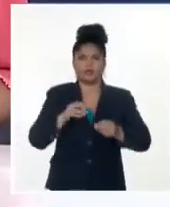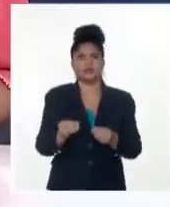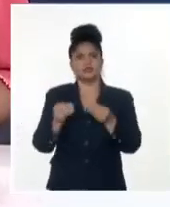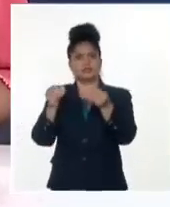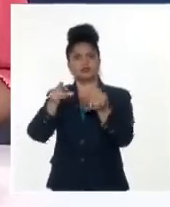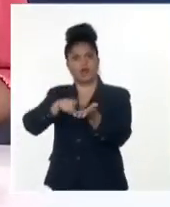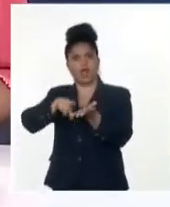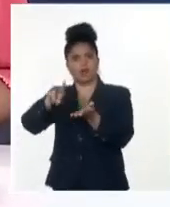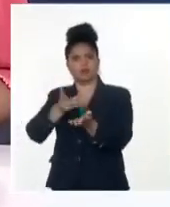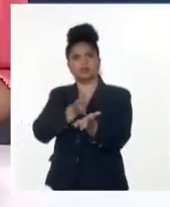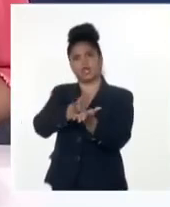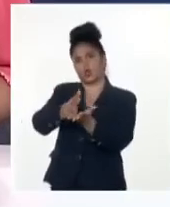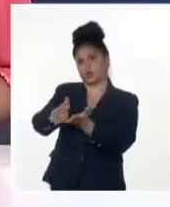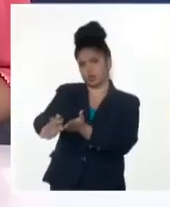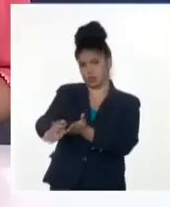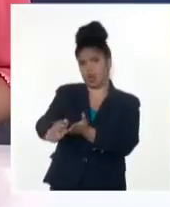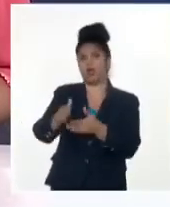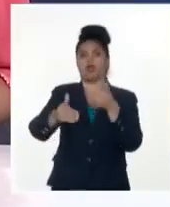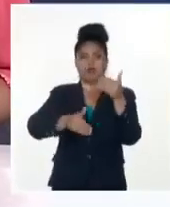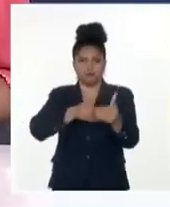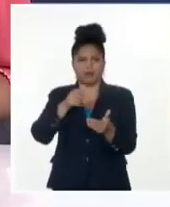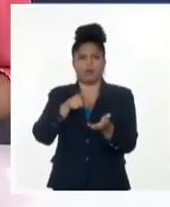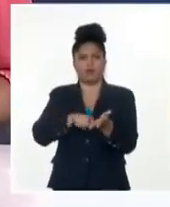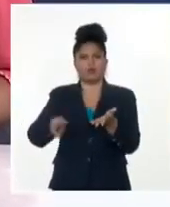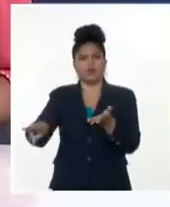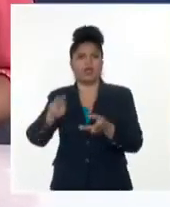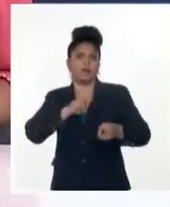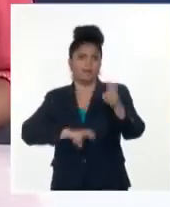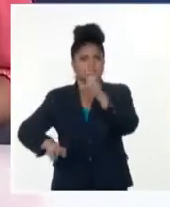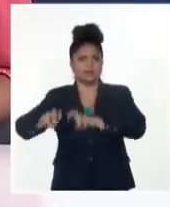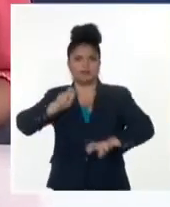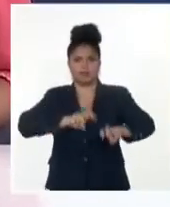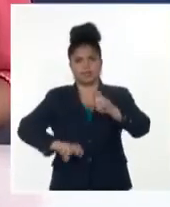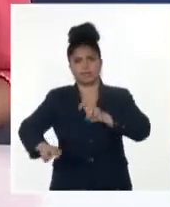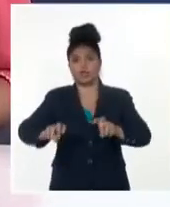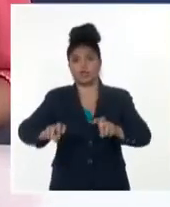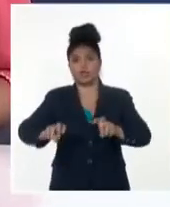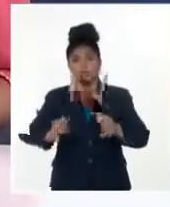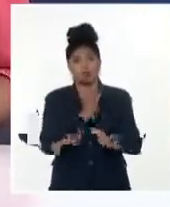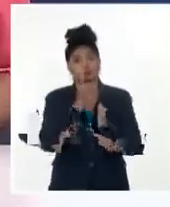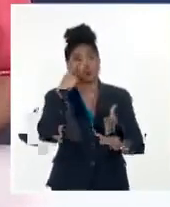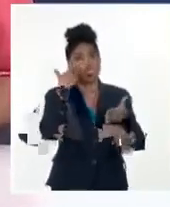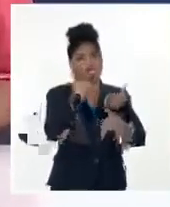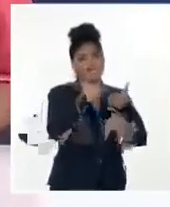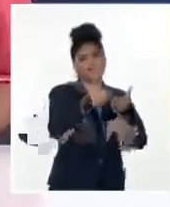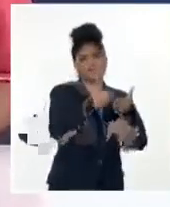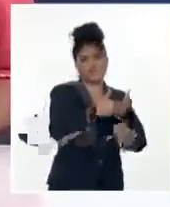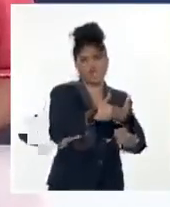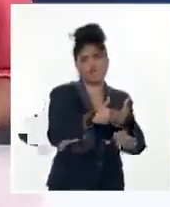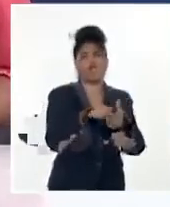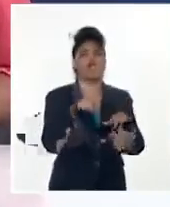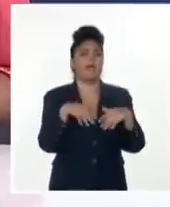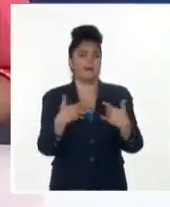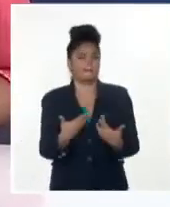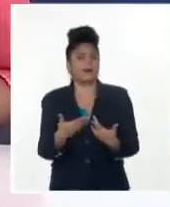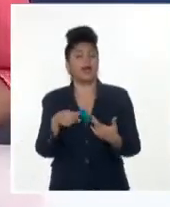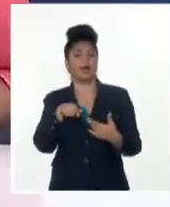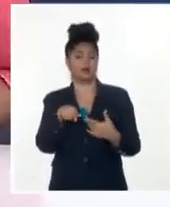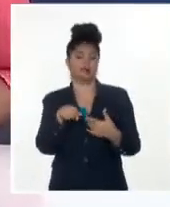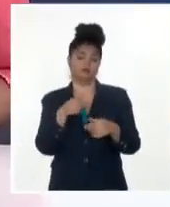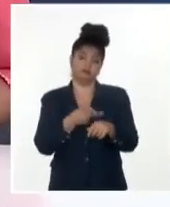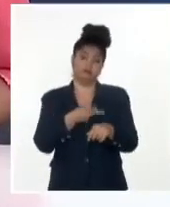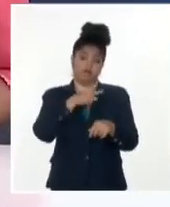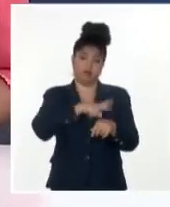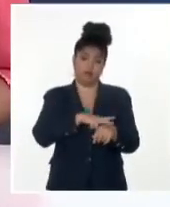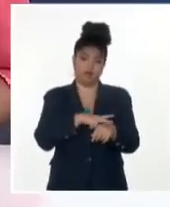que continuarán las investigaciones para recopilar y aportar las evidencias necesarias en función de contribuir a los